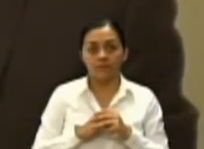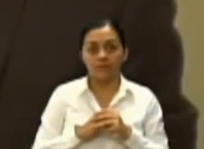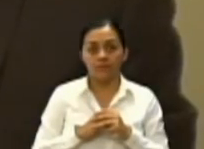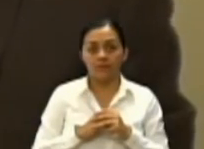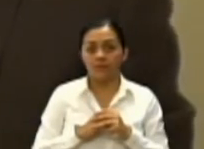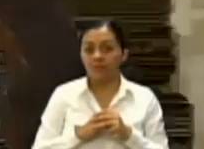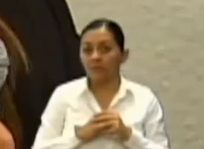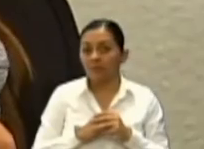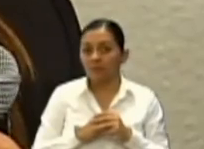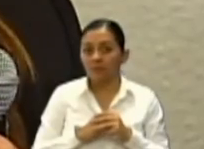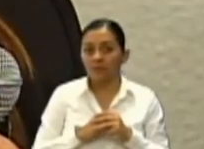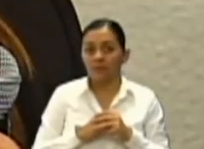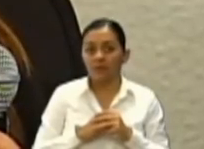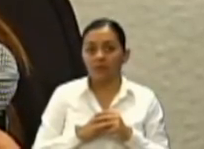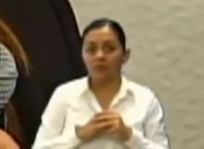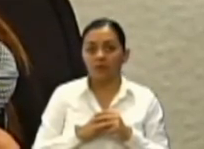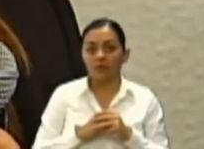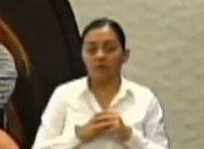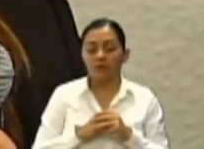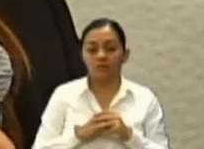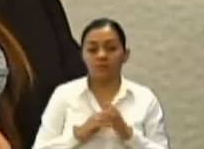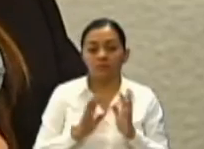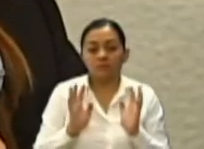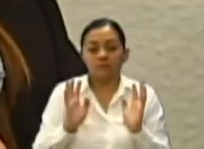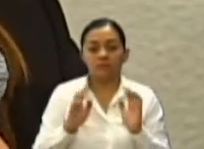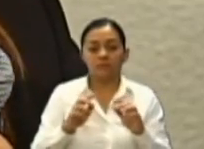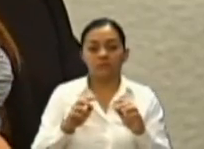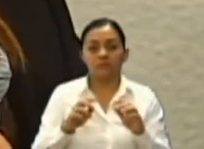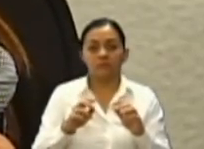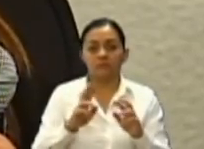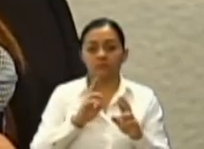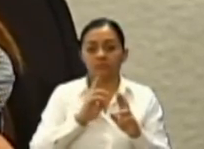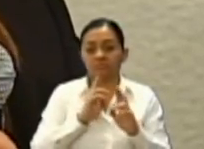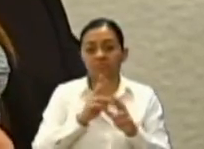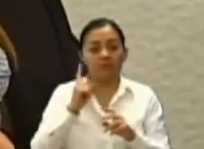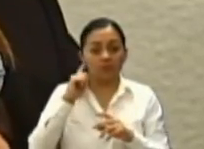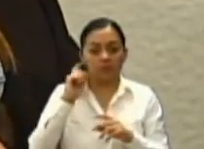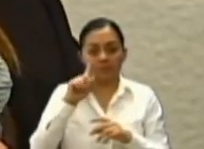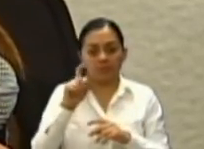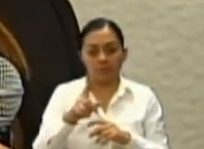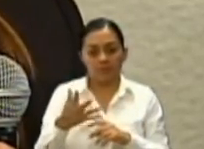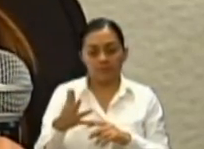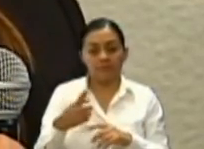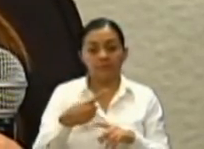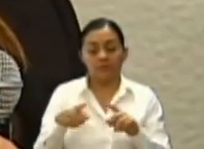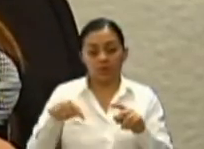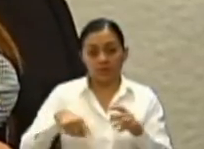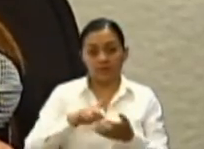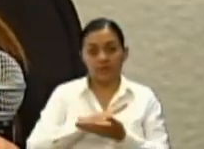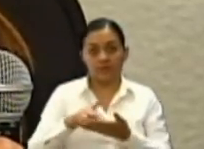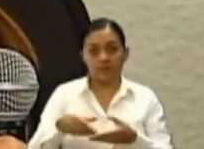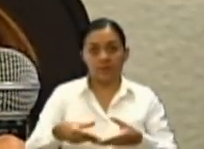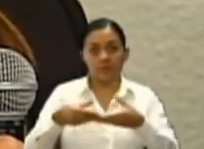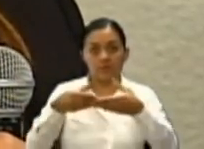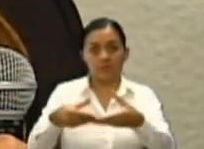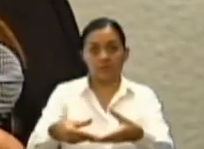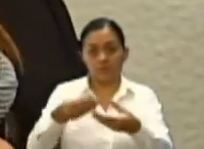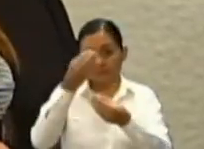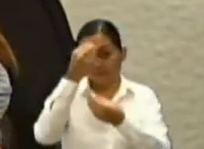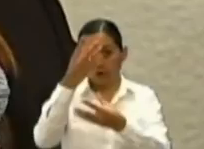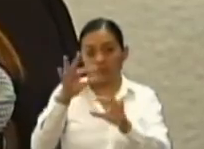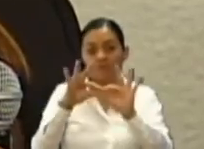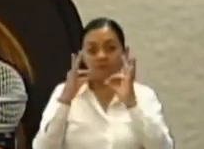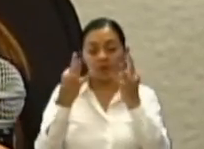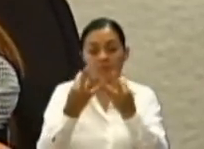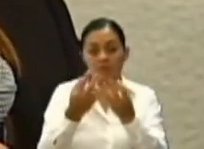inmediatamente presidente estamos previendo hacerlo en esta semana también la entrega del informe a la familia yo